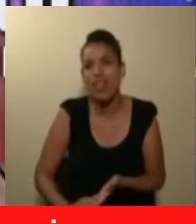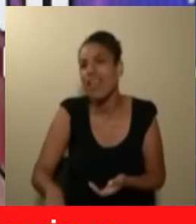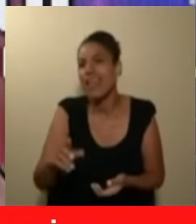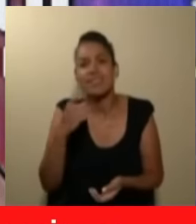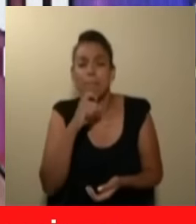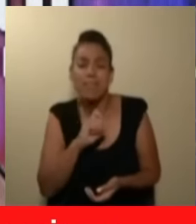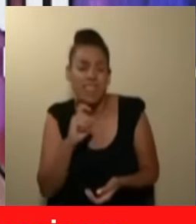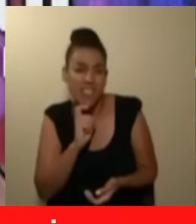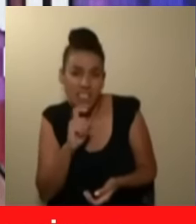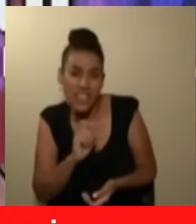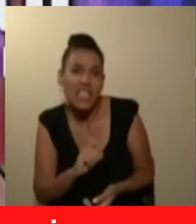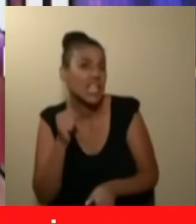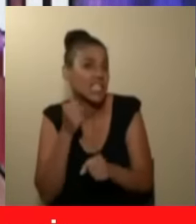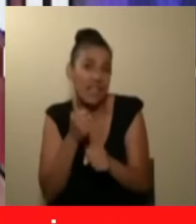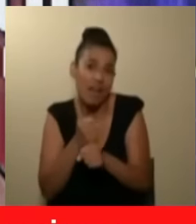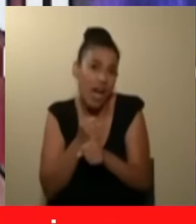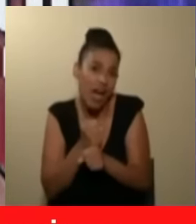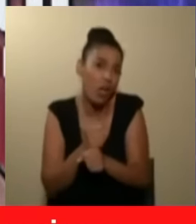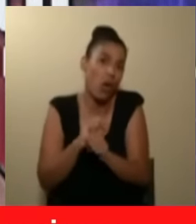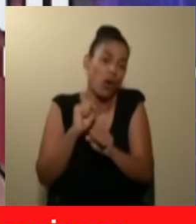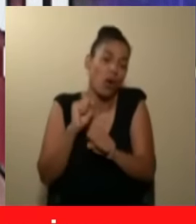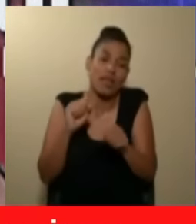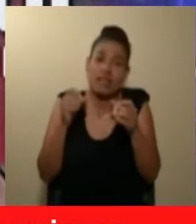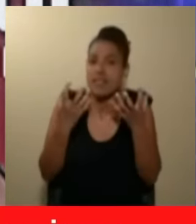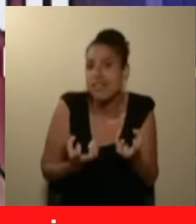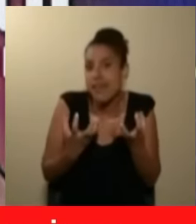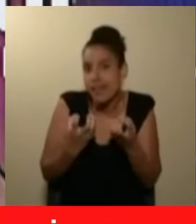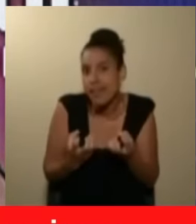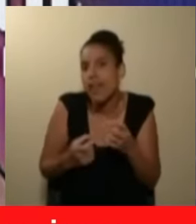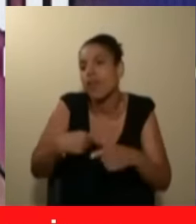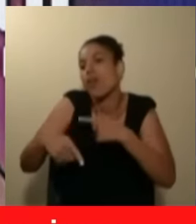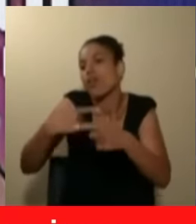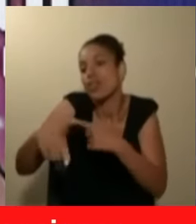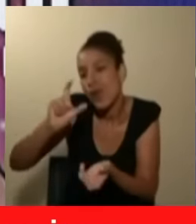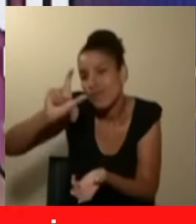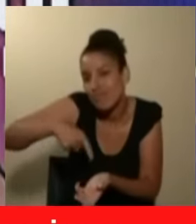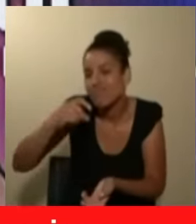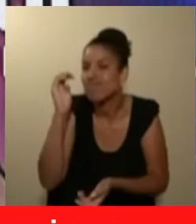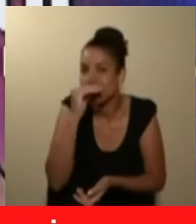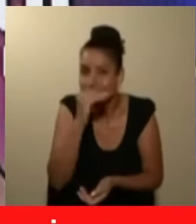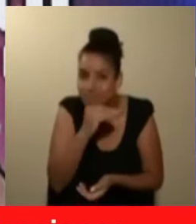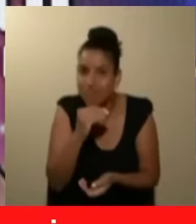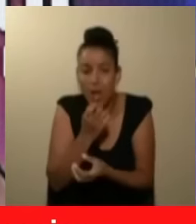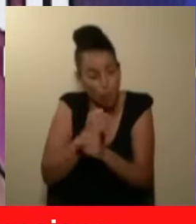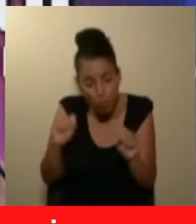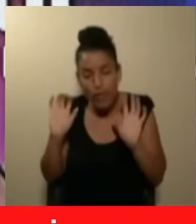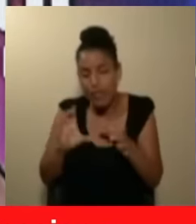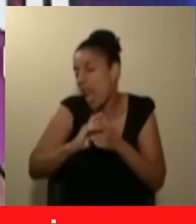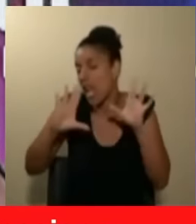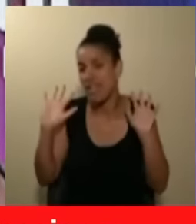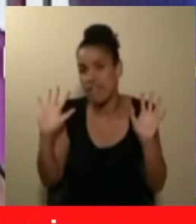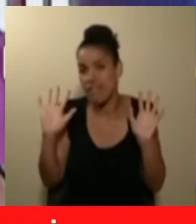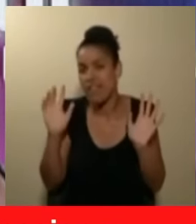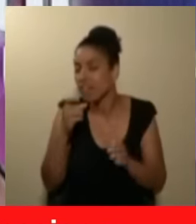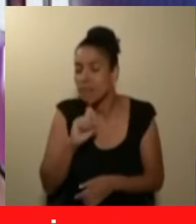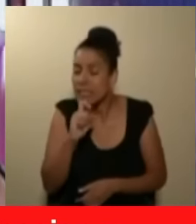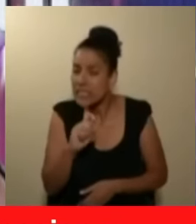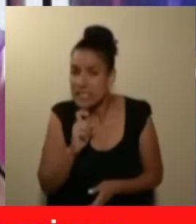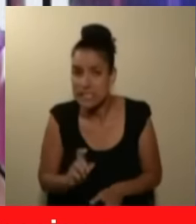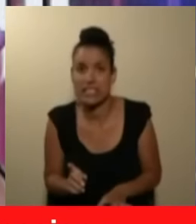seguir cobrando con medios electrónicos lo va a poder hacer. Llegado el caso va a tener que volver a negociar con su empleador y el poder